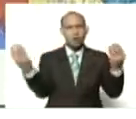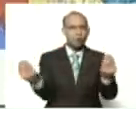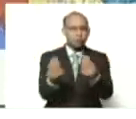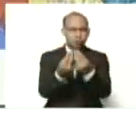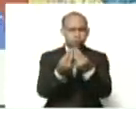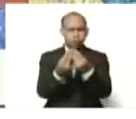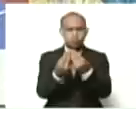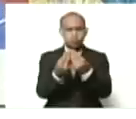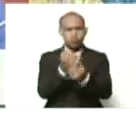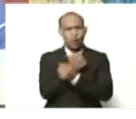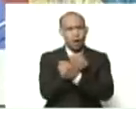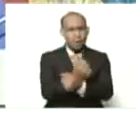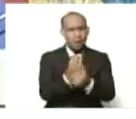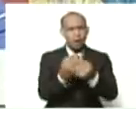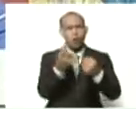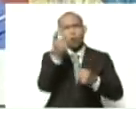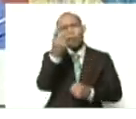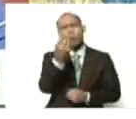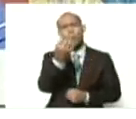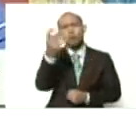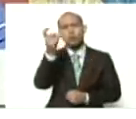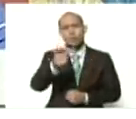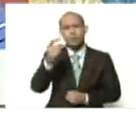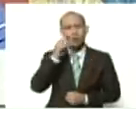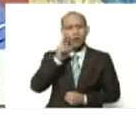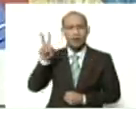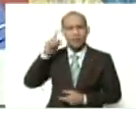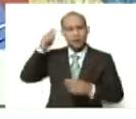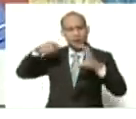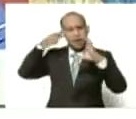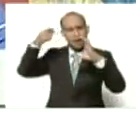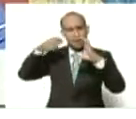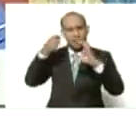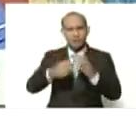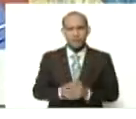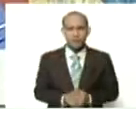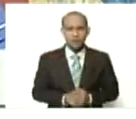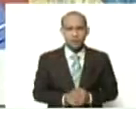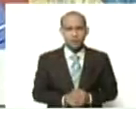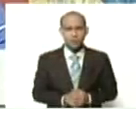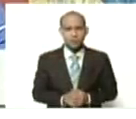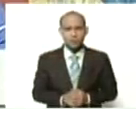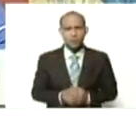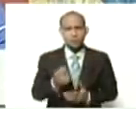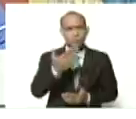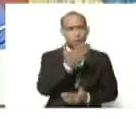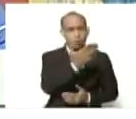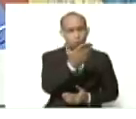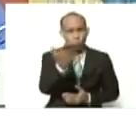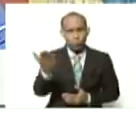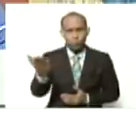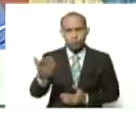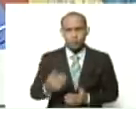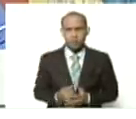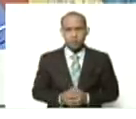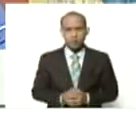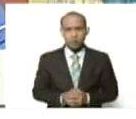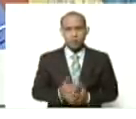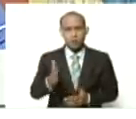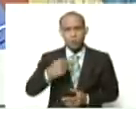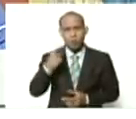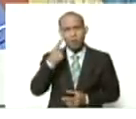acompañado, amado por millones. Vamos a ver un video para que ustedes puedan